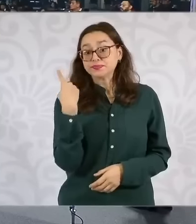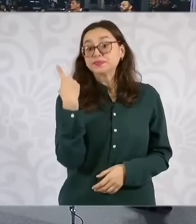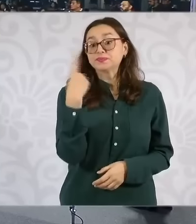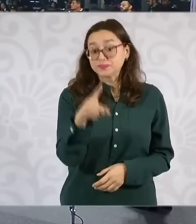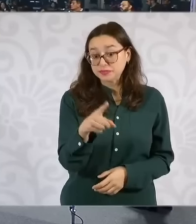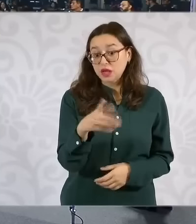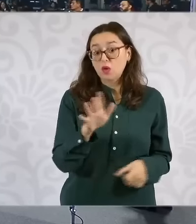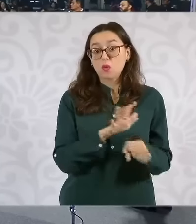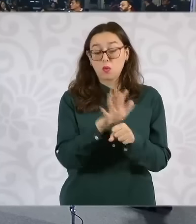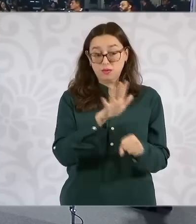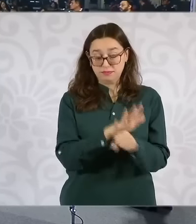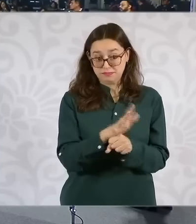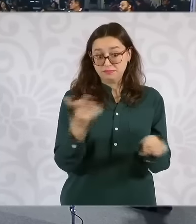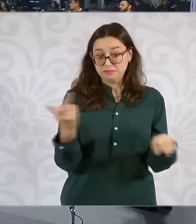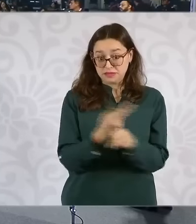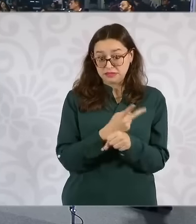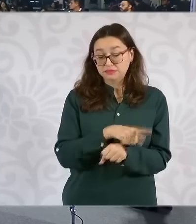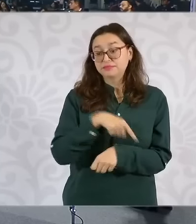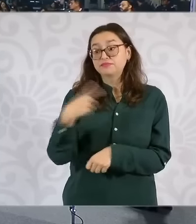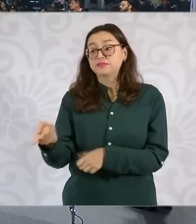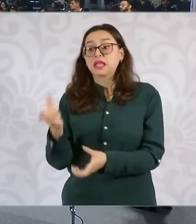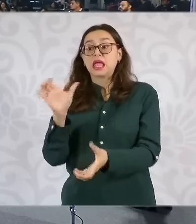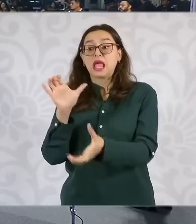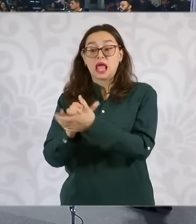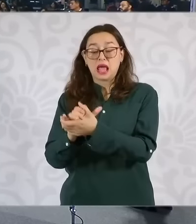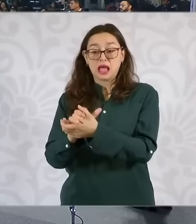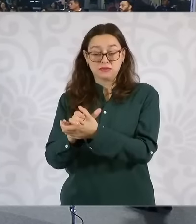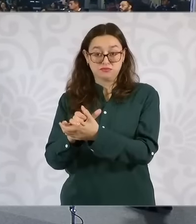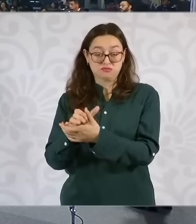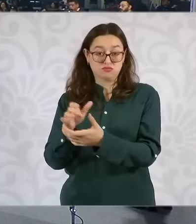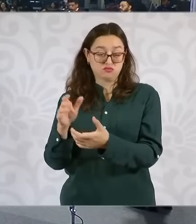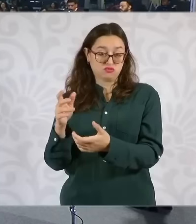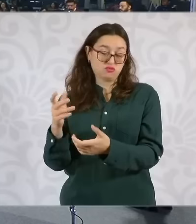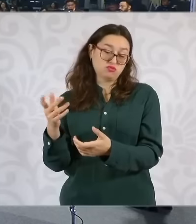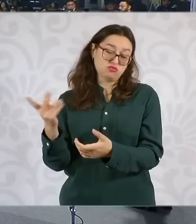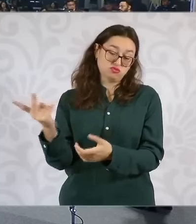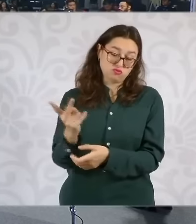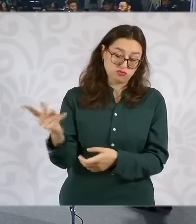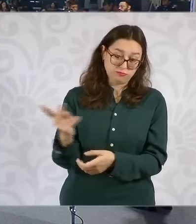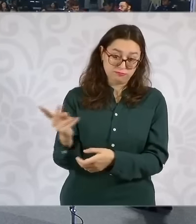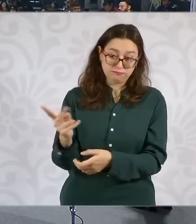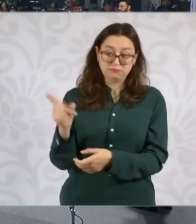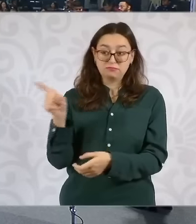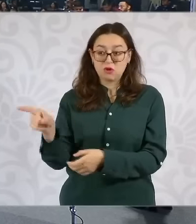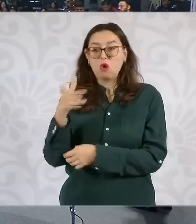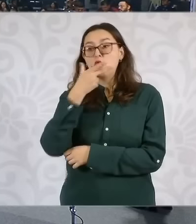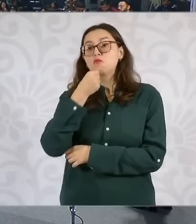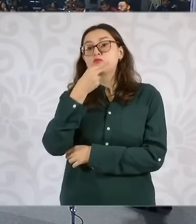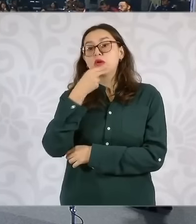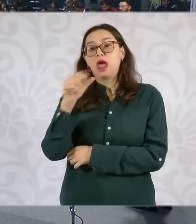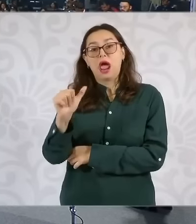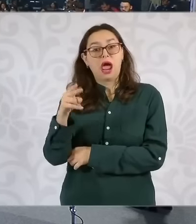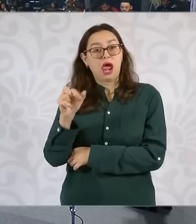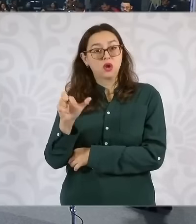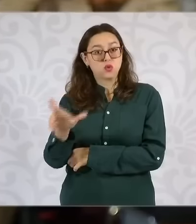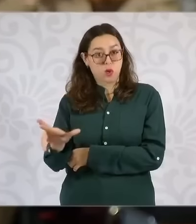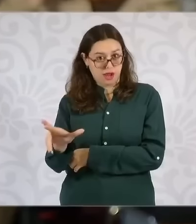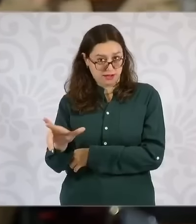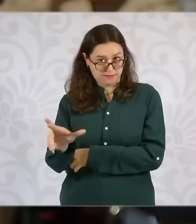su marido la golpeó. Él es Anuar Narchi Monroy, que la golpeó durante su embarazo de